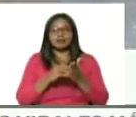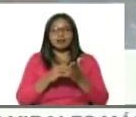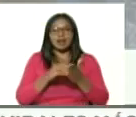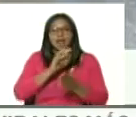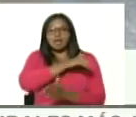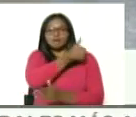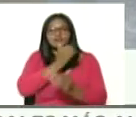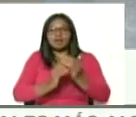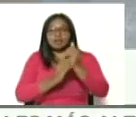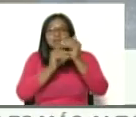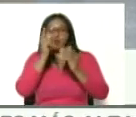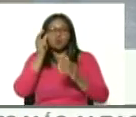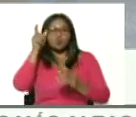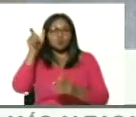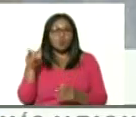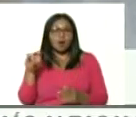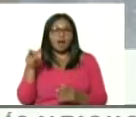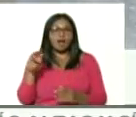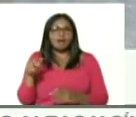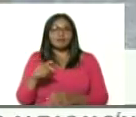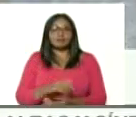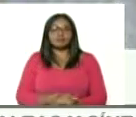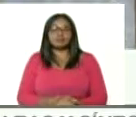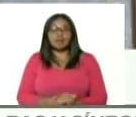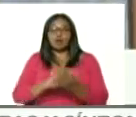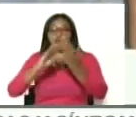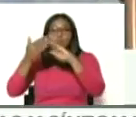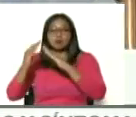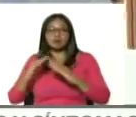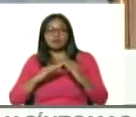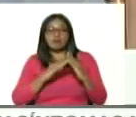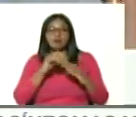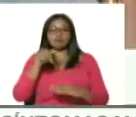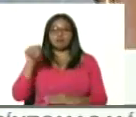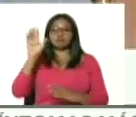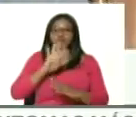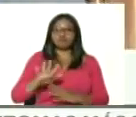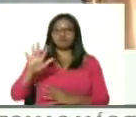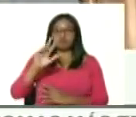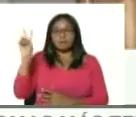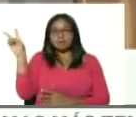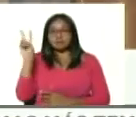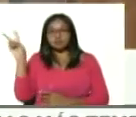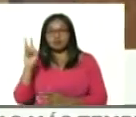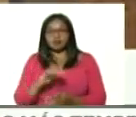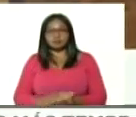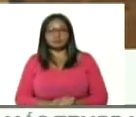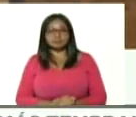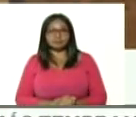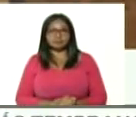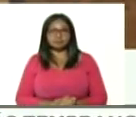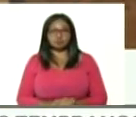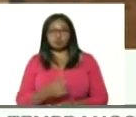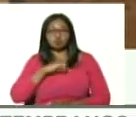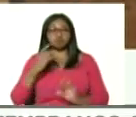jefas, líderes y lideresas de las comunas del país. Aquí estamos conectados sobre todo de